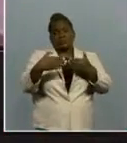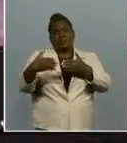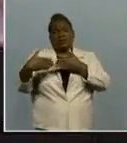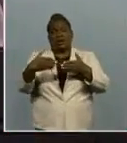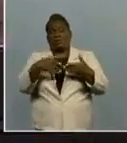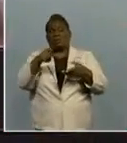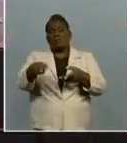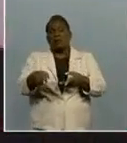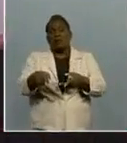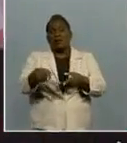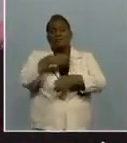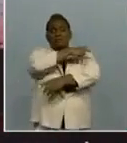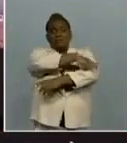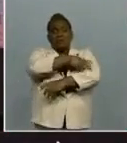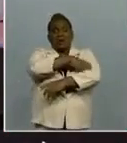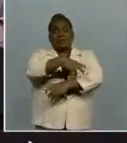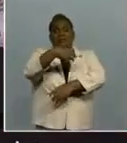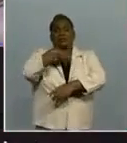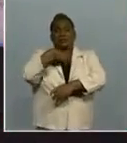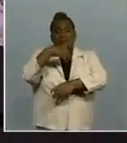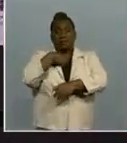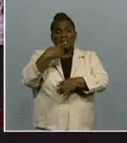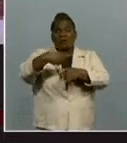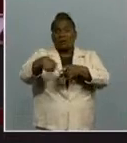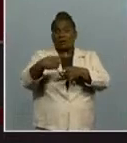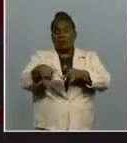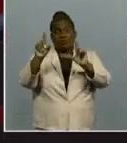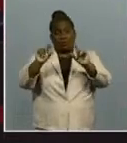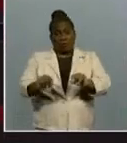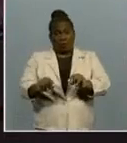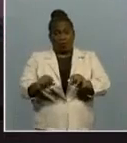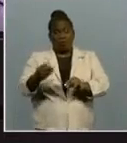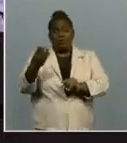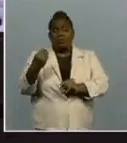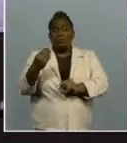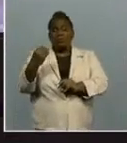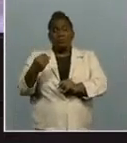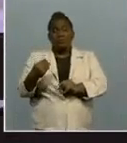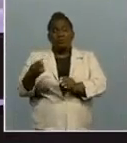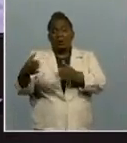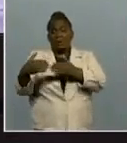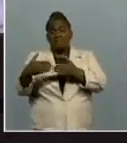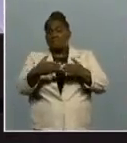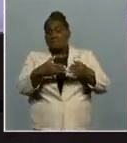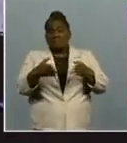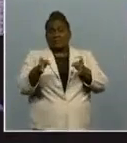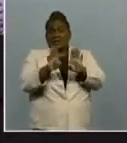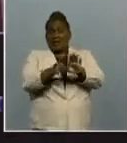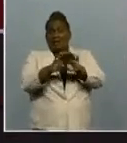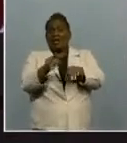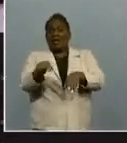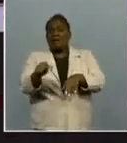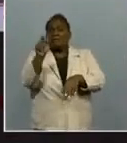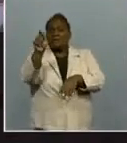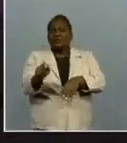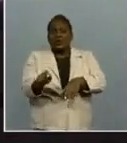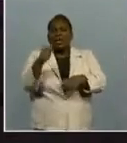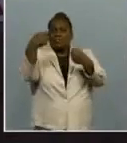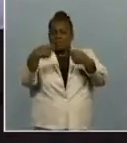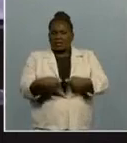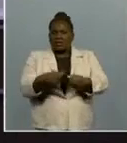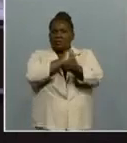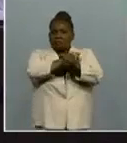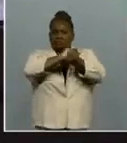de menos recursos y muchas más para quienes nos empeñamos en ser soberanos la alta